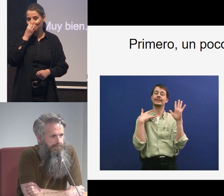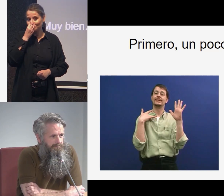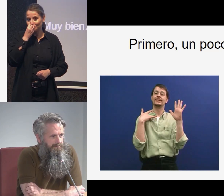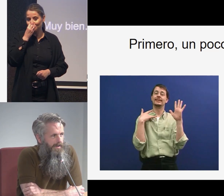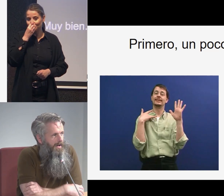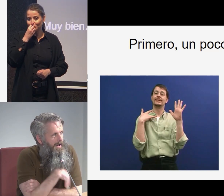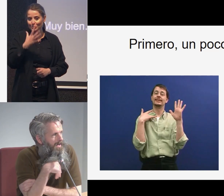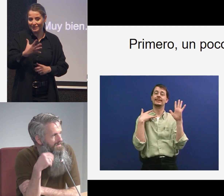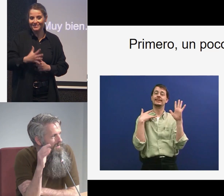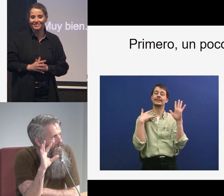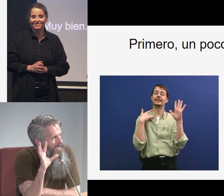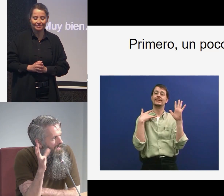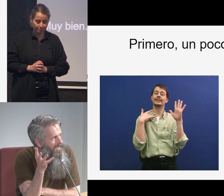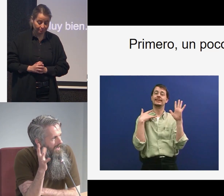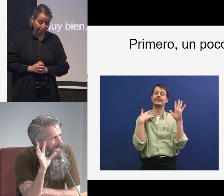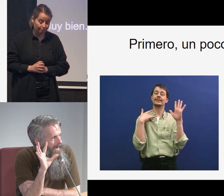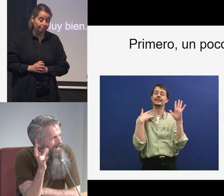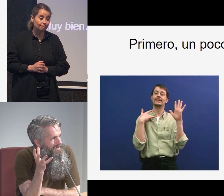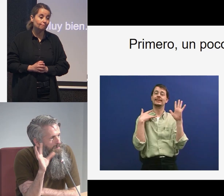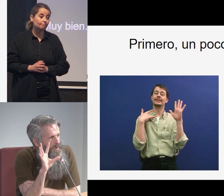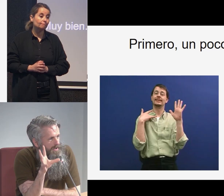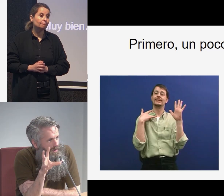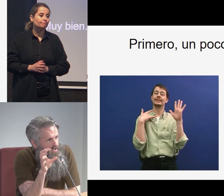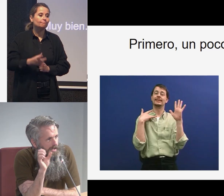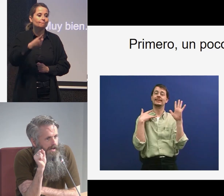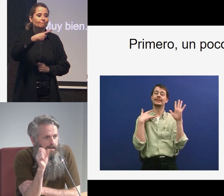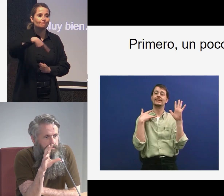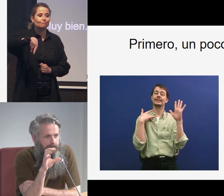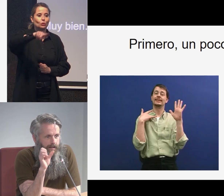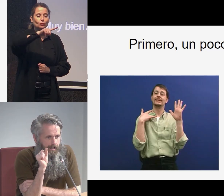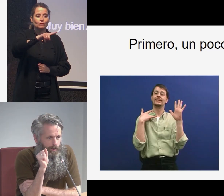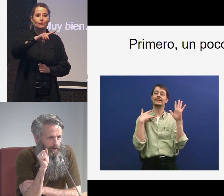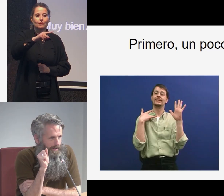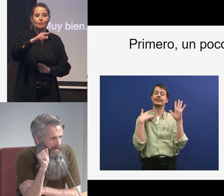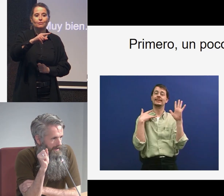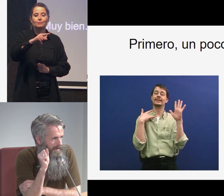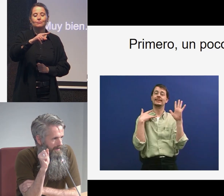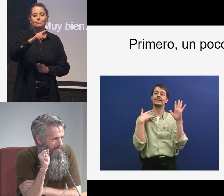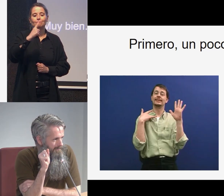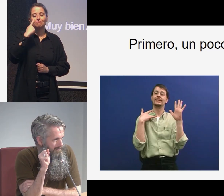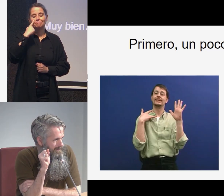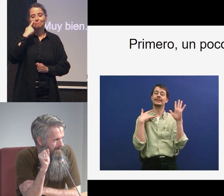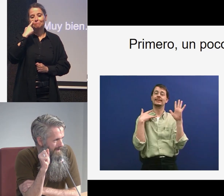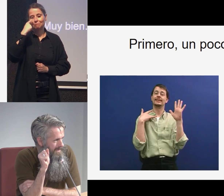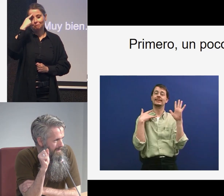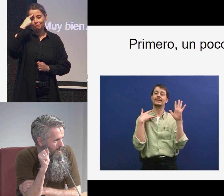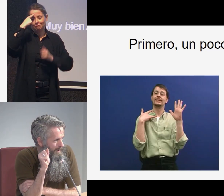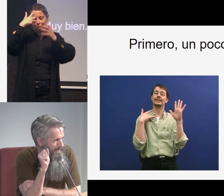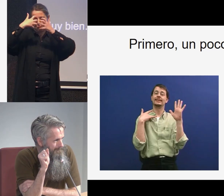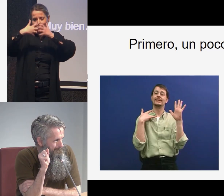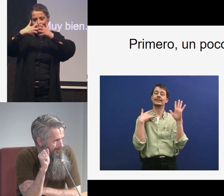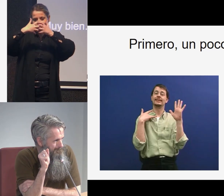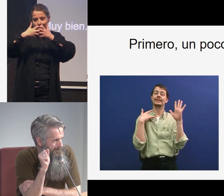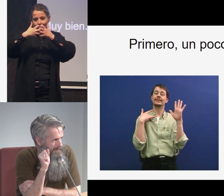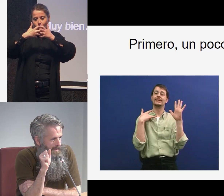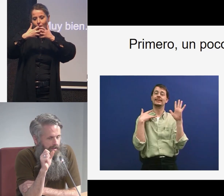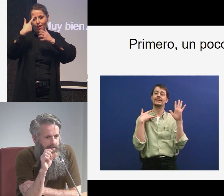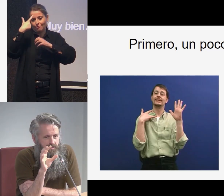Entonces, espero que hayáis podido sacar algo de ese